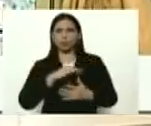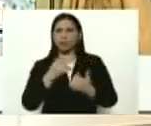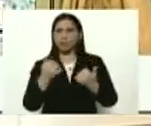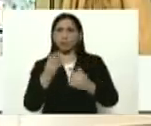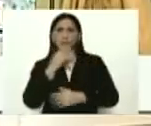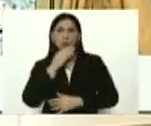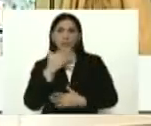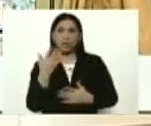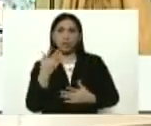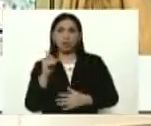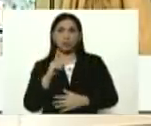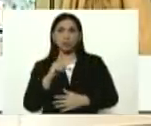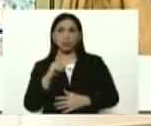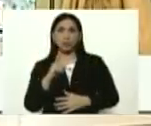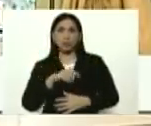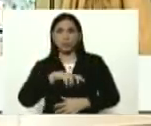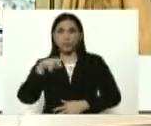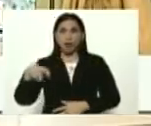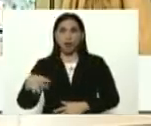No me bajé porque Silvia no me dejó.